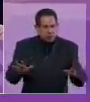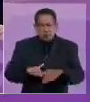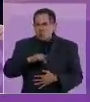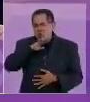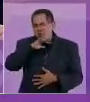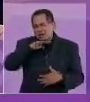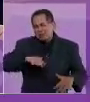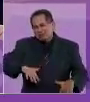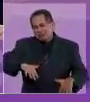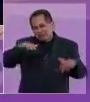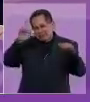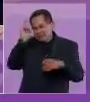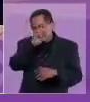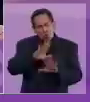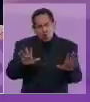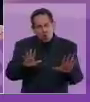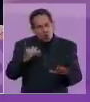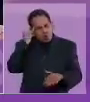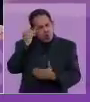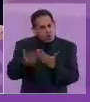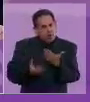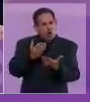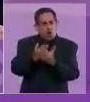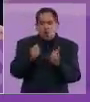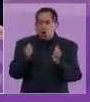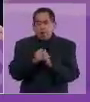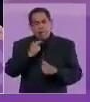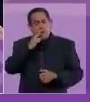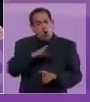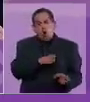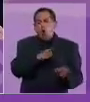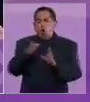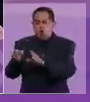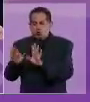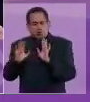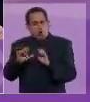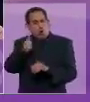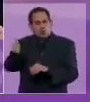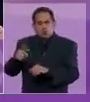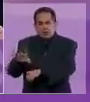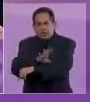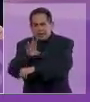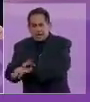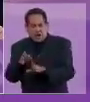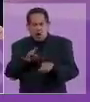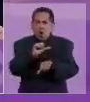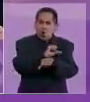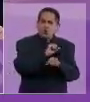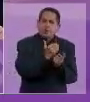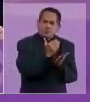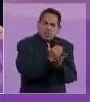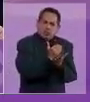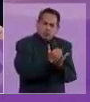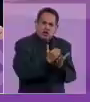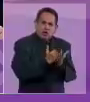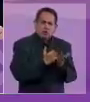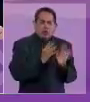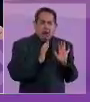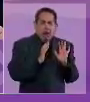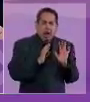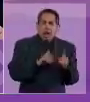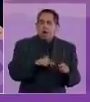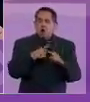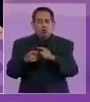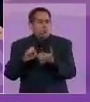enorme. Entonces, yo propongo ese equilibrio entre el uso y reducir el uso del vehículo para hacer el